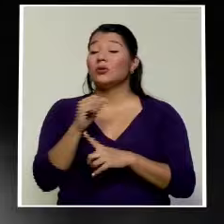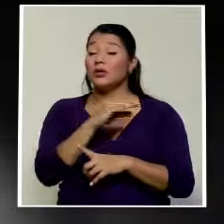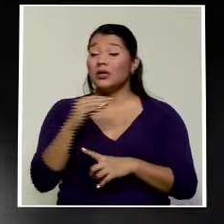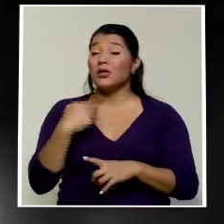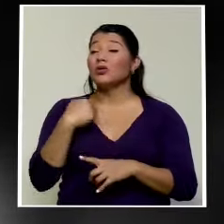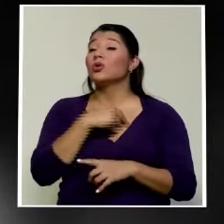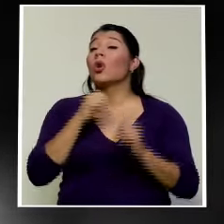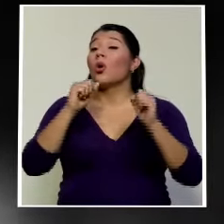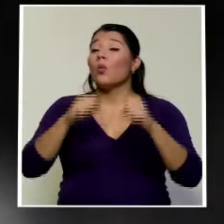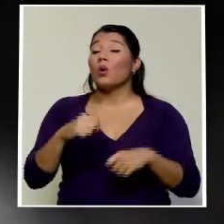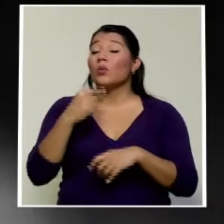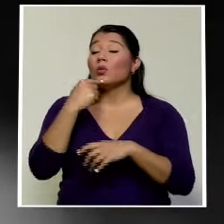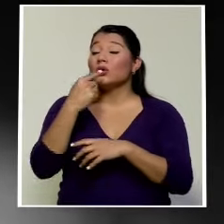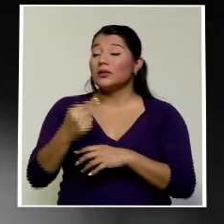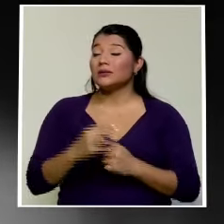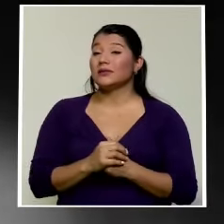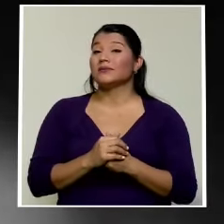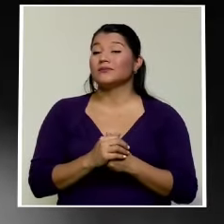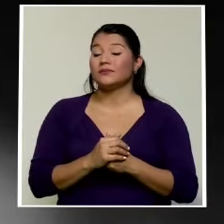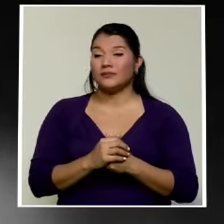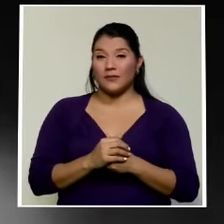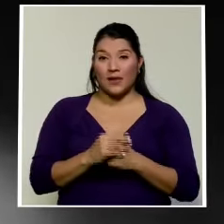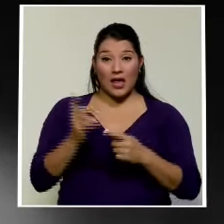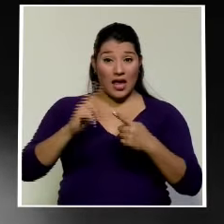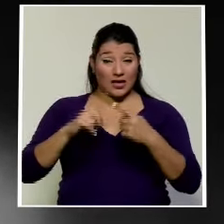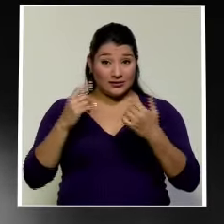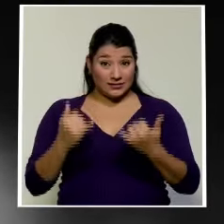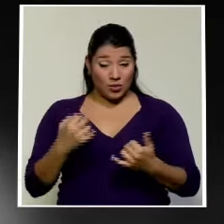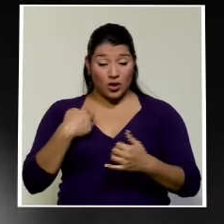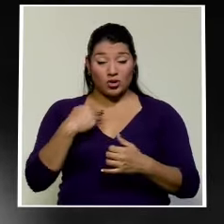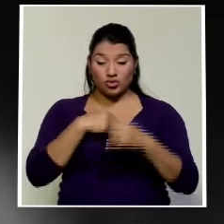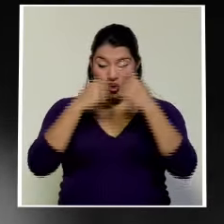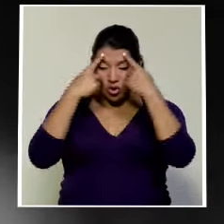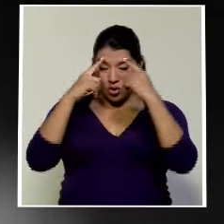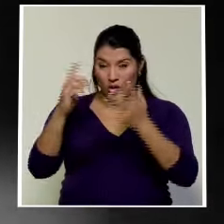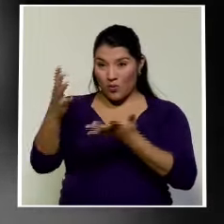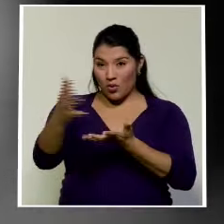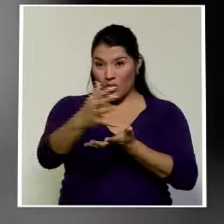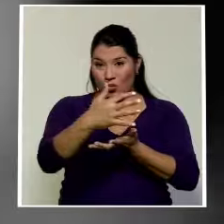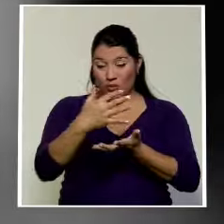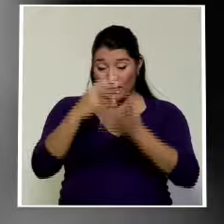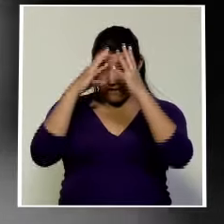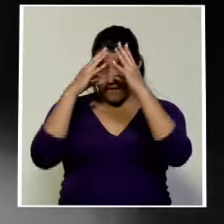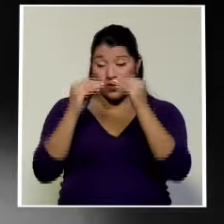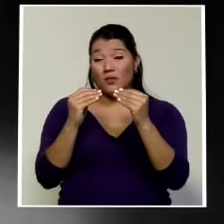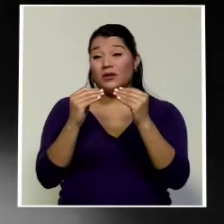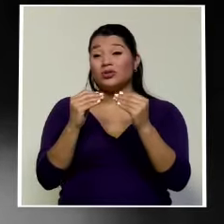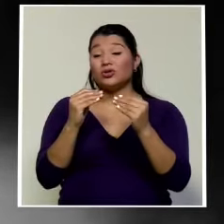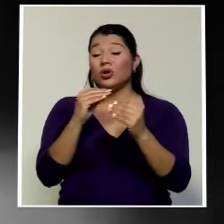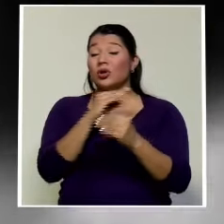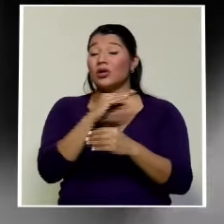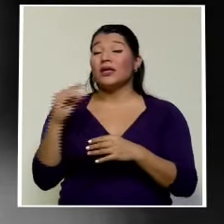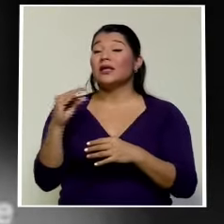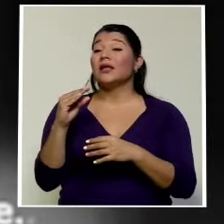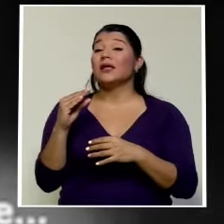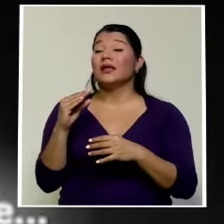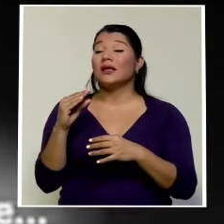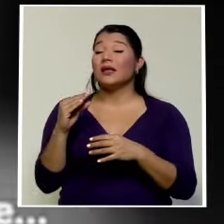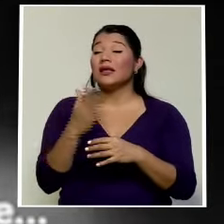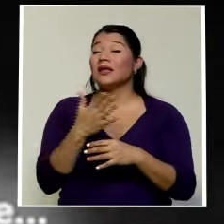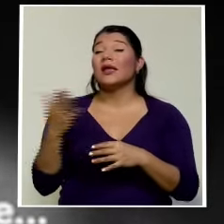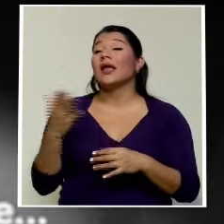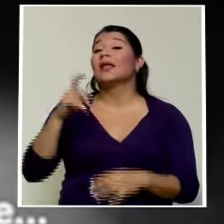podemos decir que a la fecha hemos recabado ya los datos que estas personas no